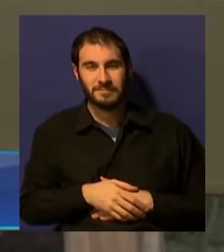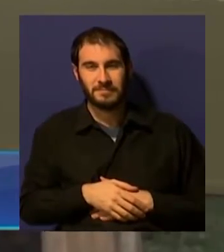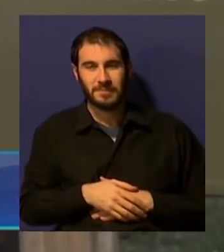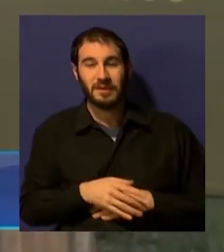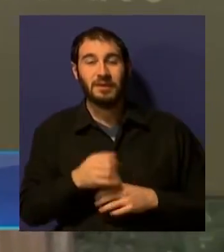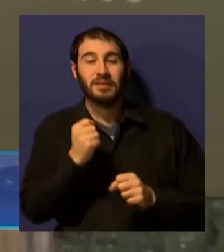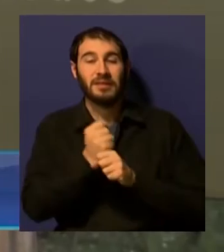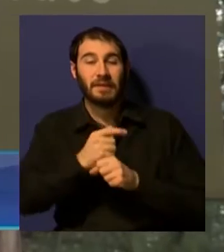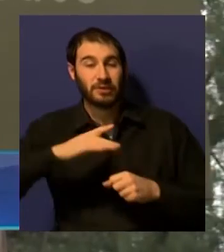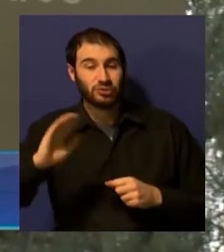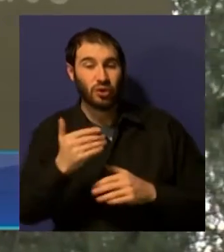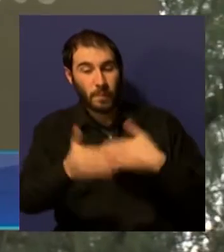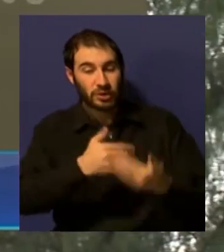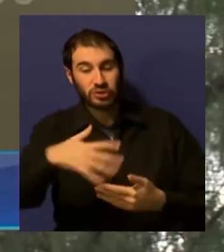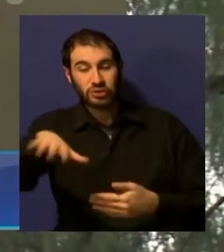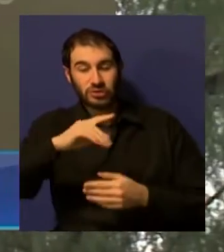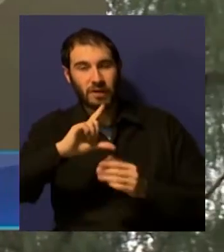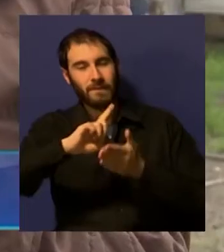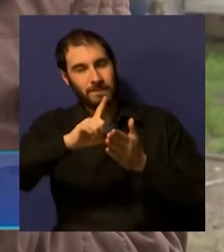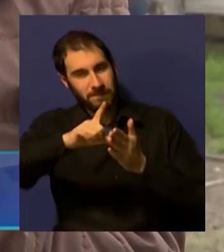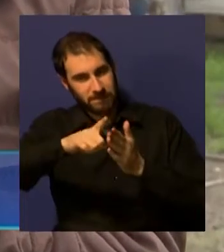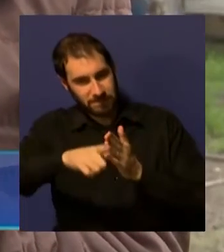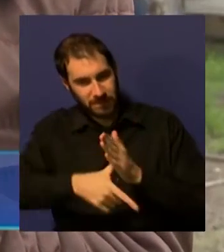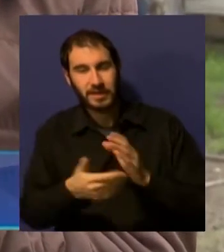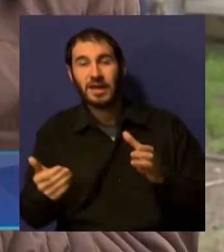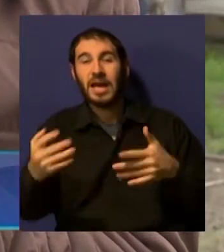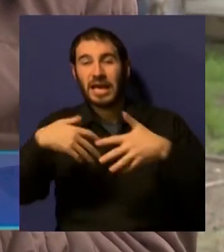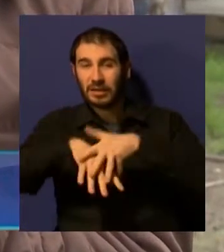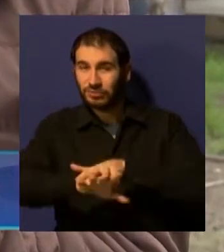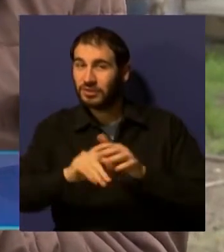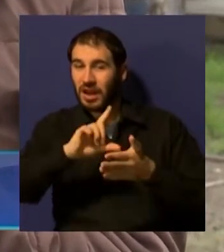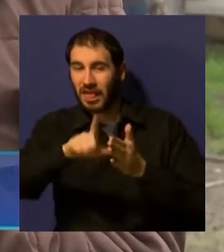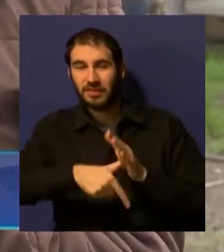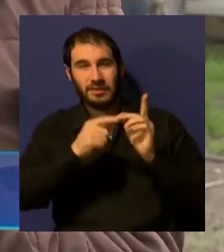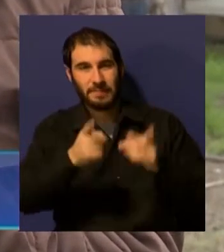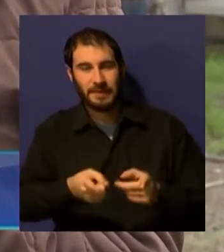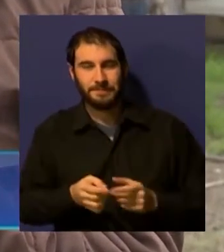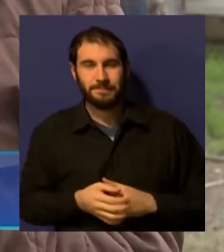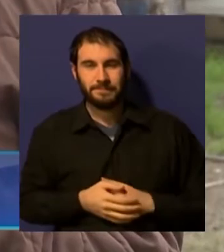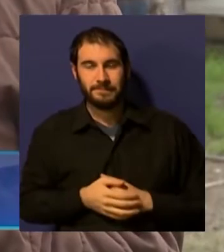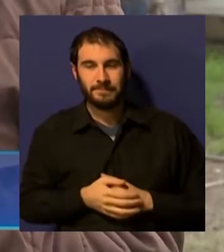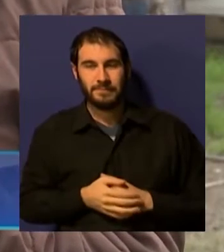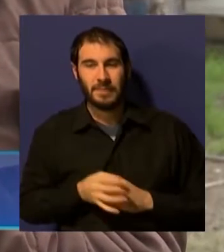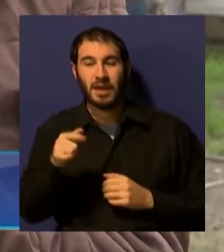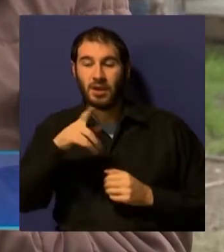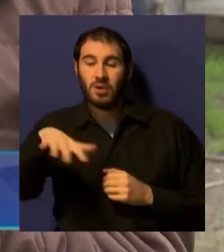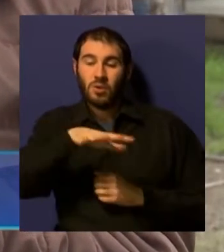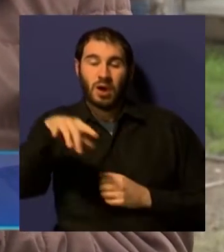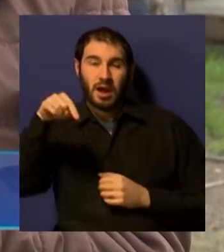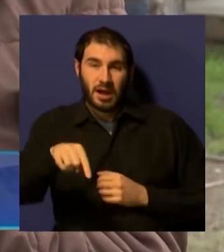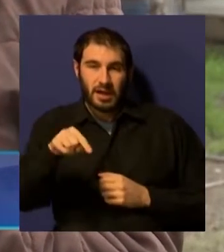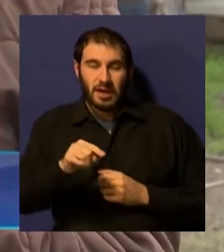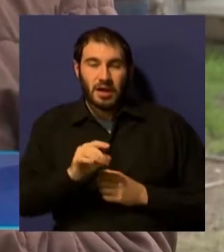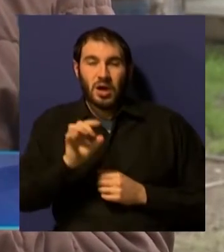Todo trabajo, todo proceso social es lento, toda inserción es muy lenta. Esta es una zona